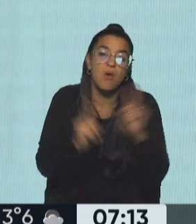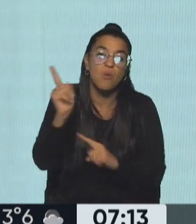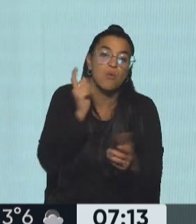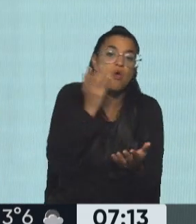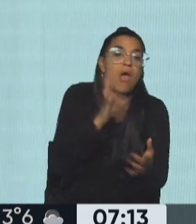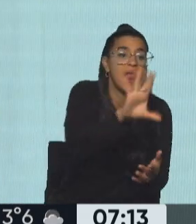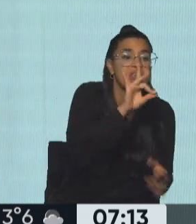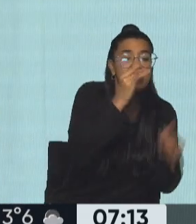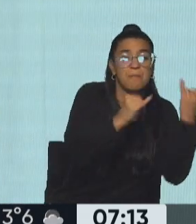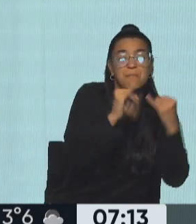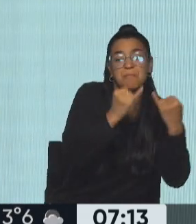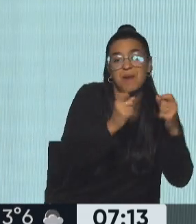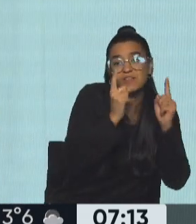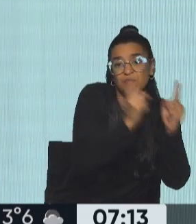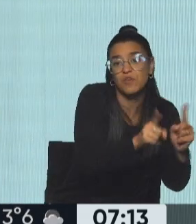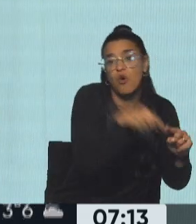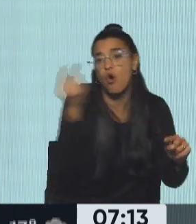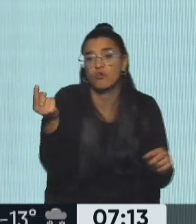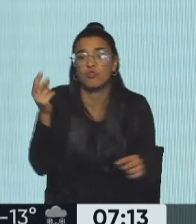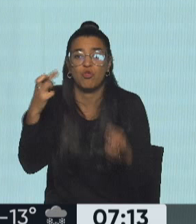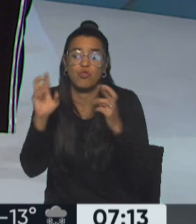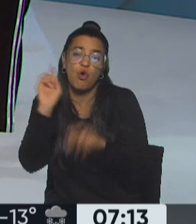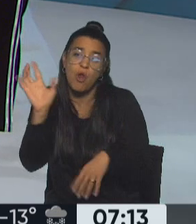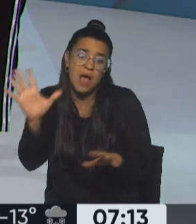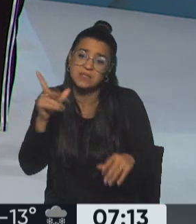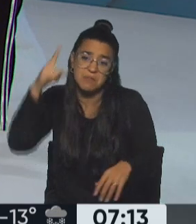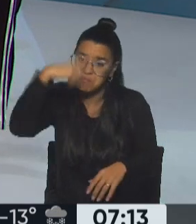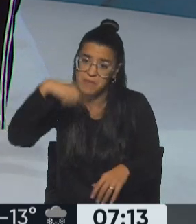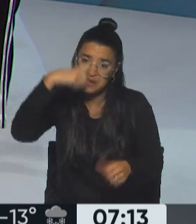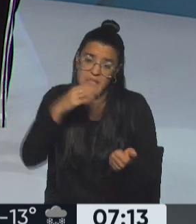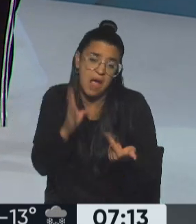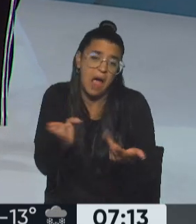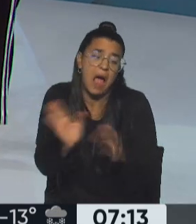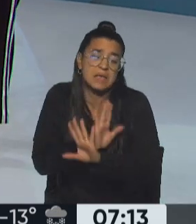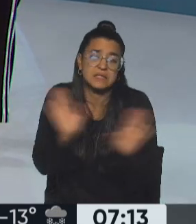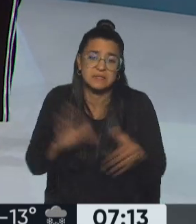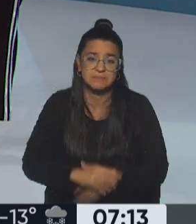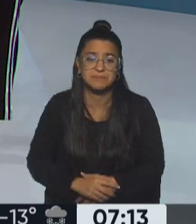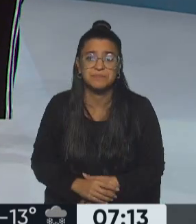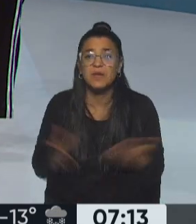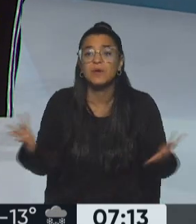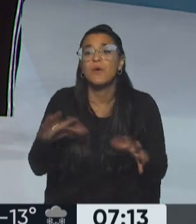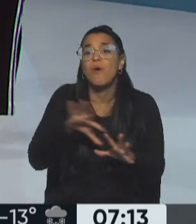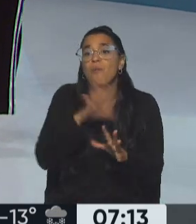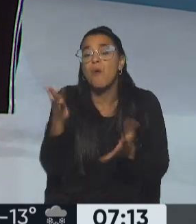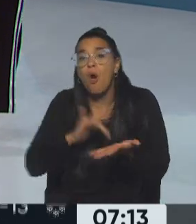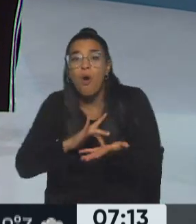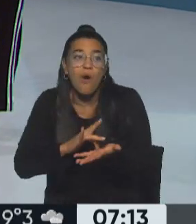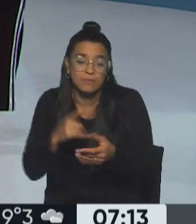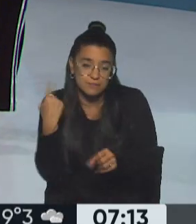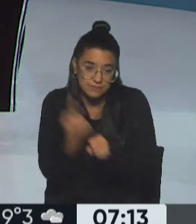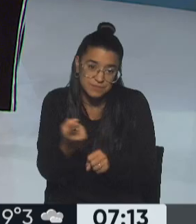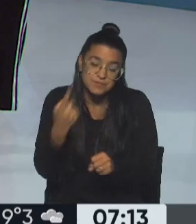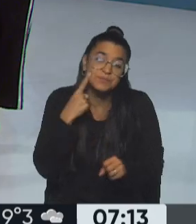eligen el plazo fijo y otros se van a seguir yendo al Dólar como pasa todos los meses como pasa todos los meses bueno no tenemos la bola mágica realmente te